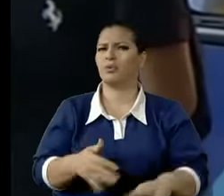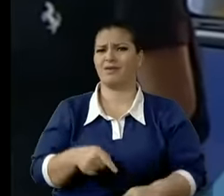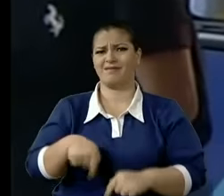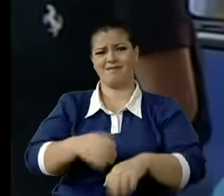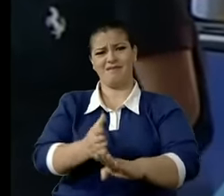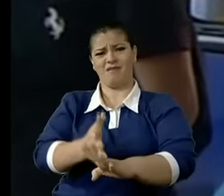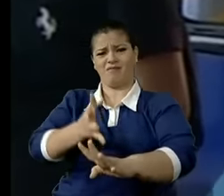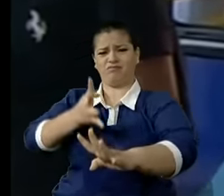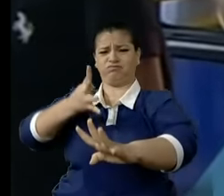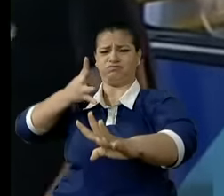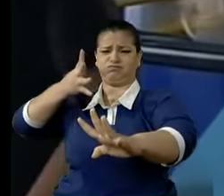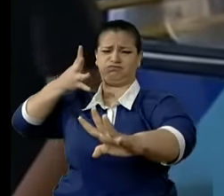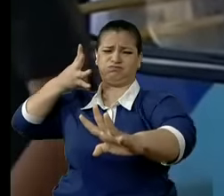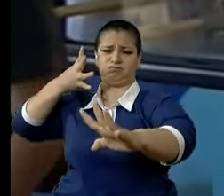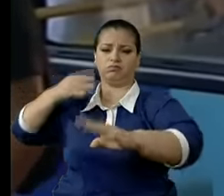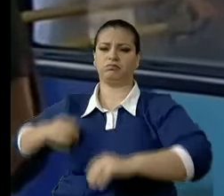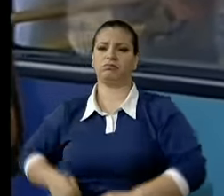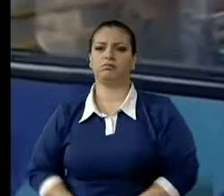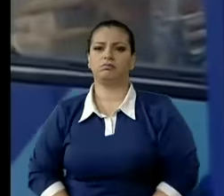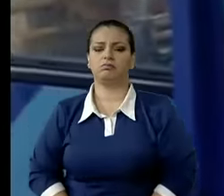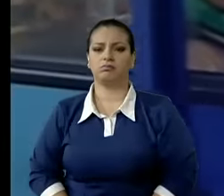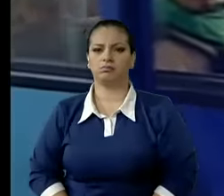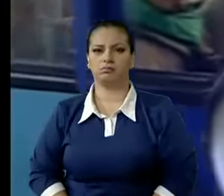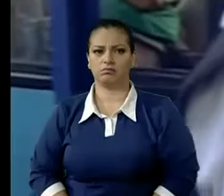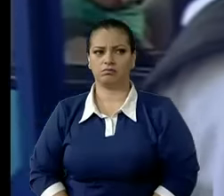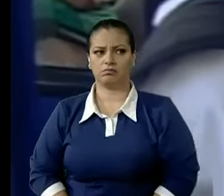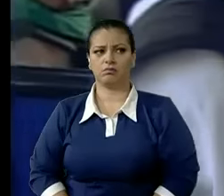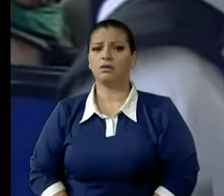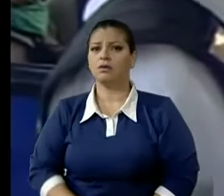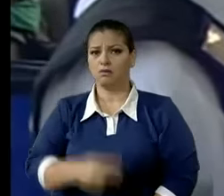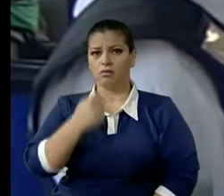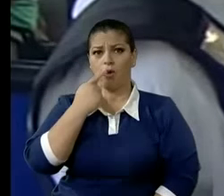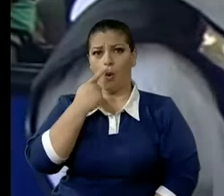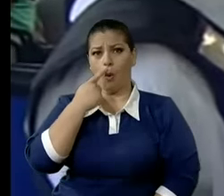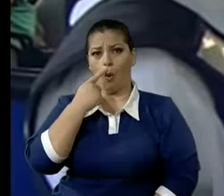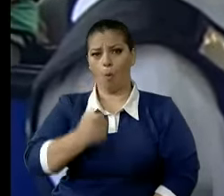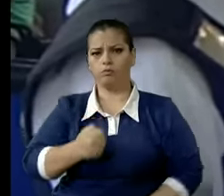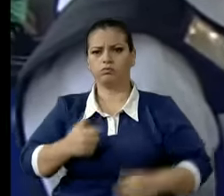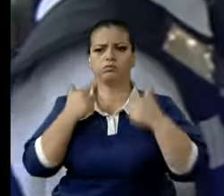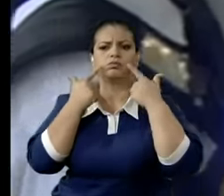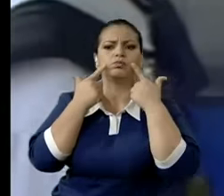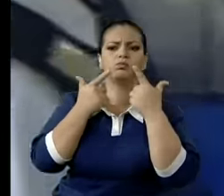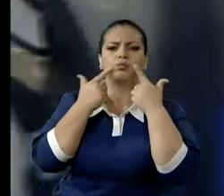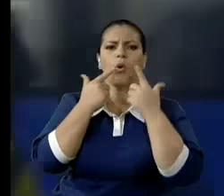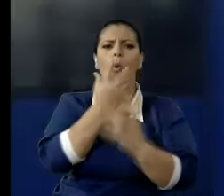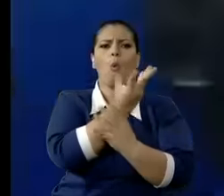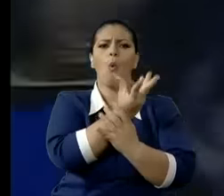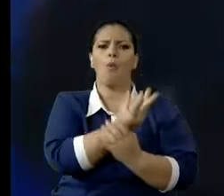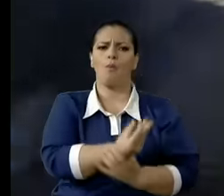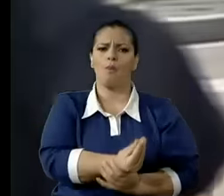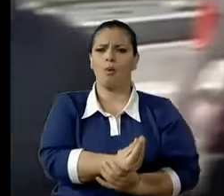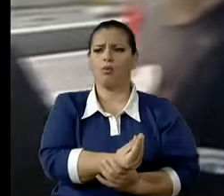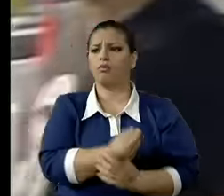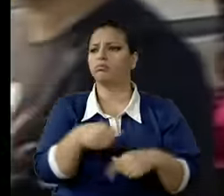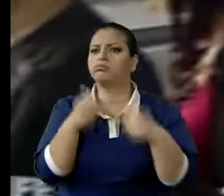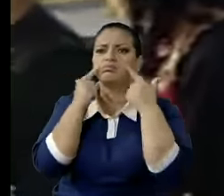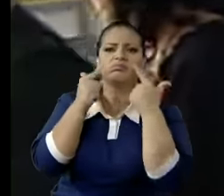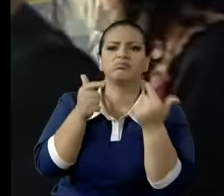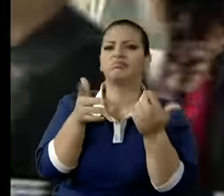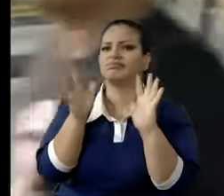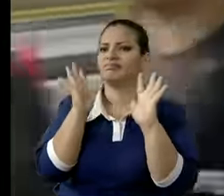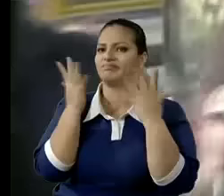otras personas... Guardias hay, pero muy pocos, digamos. Muy pocos. Poco. Si no, están por otro lado, pero no están aquí en el